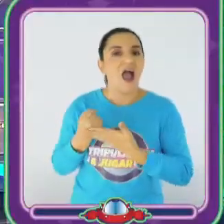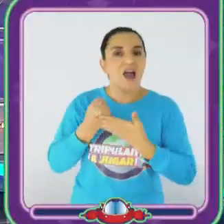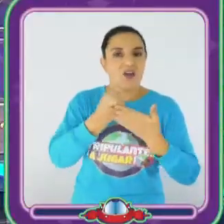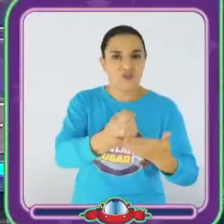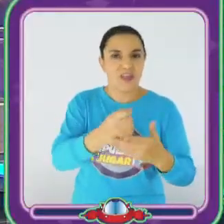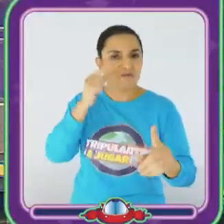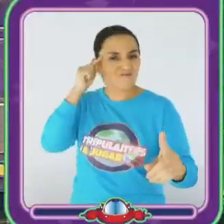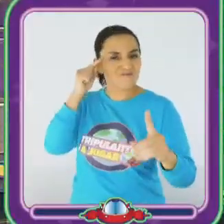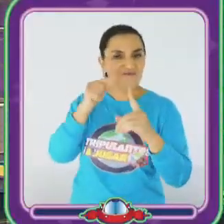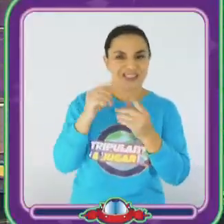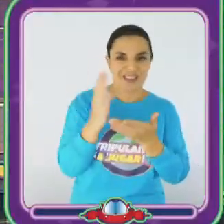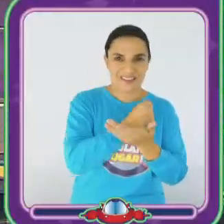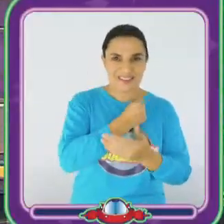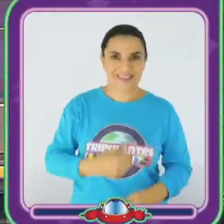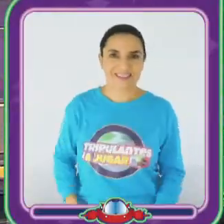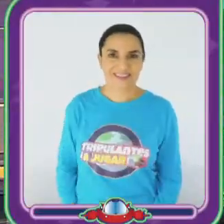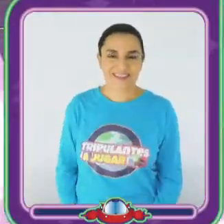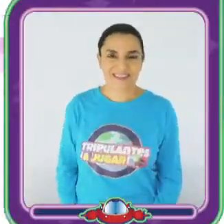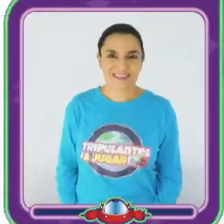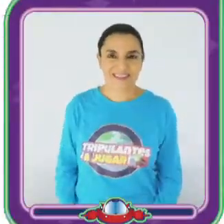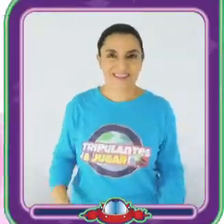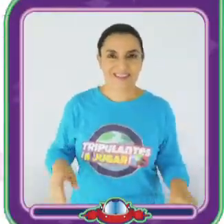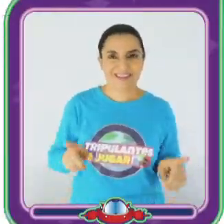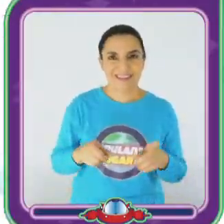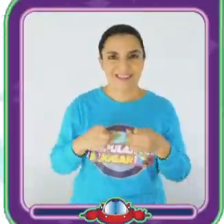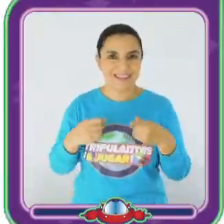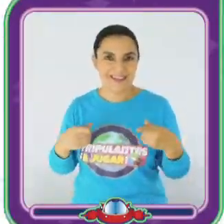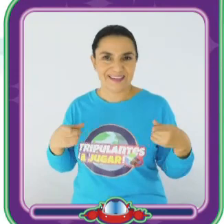que les ayudará a cumplir su misión.